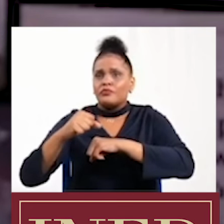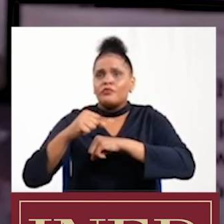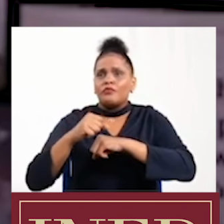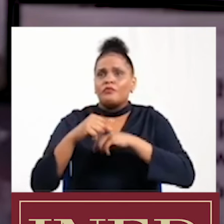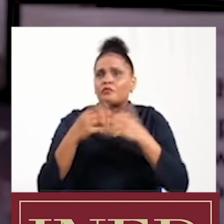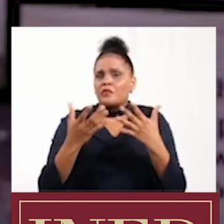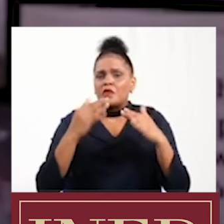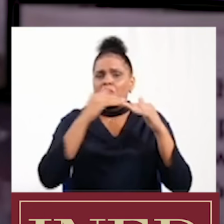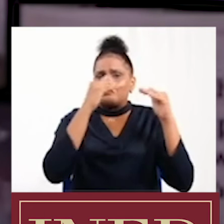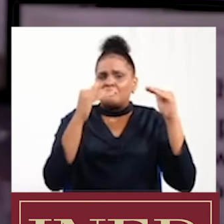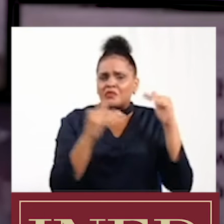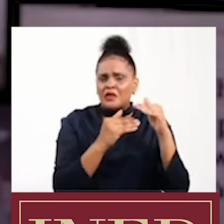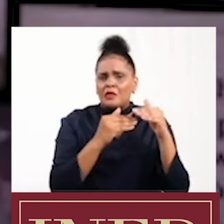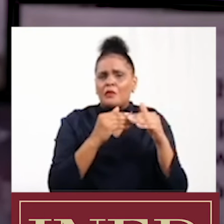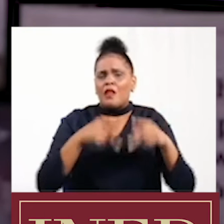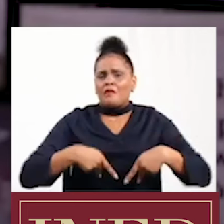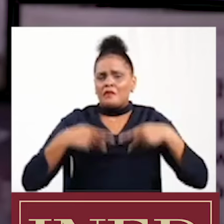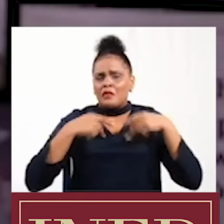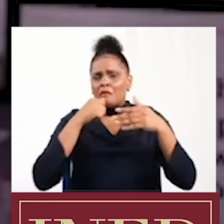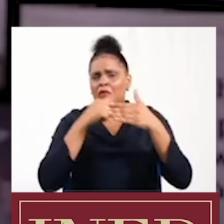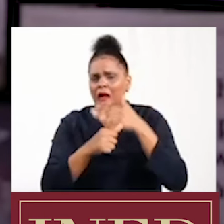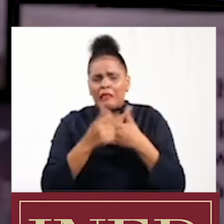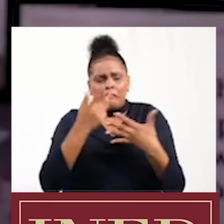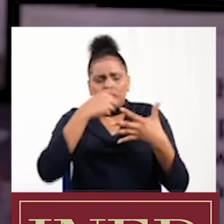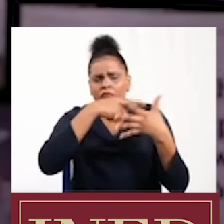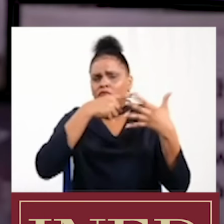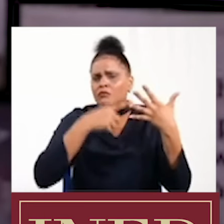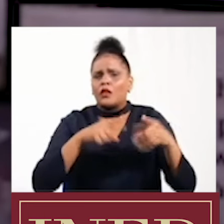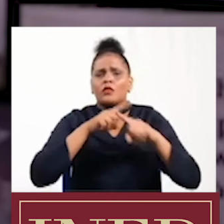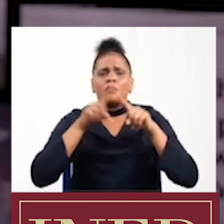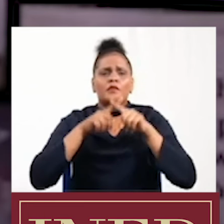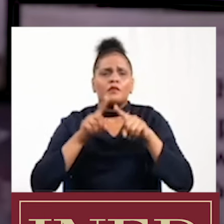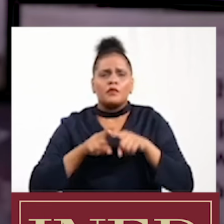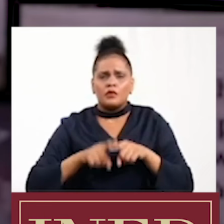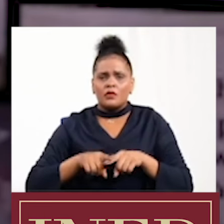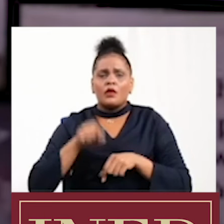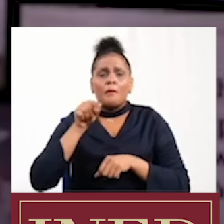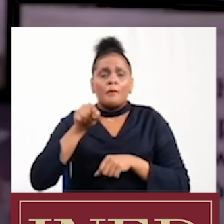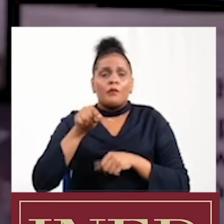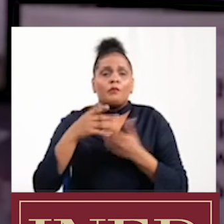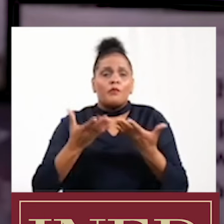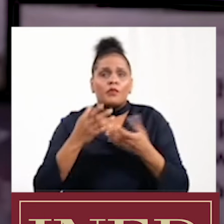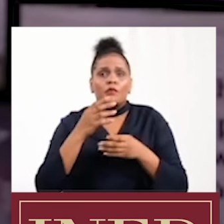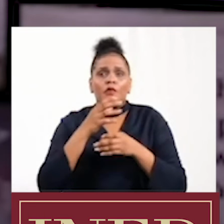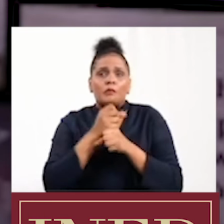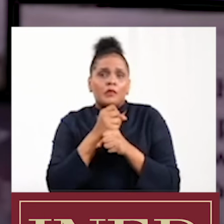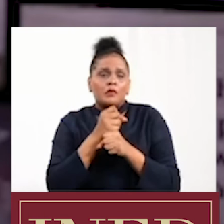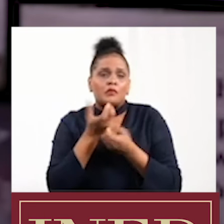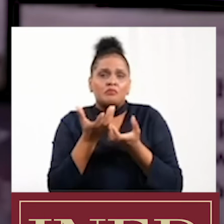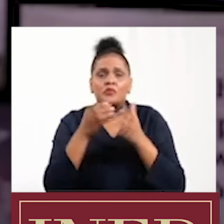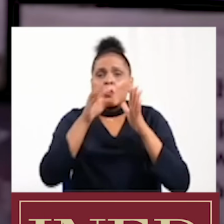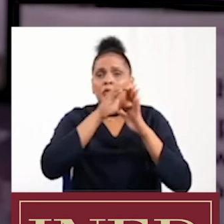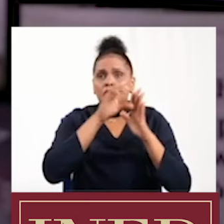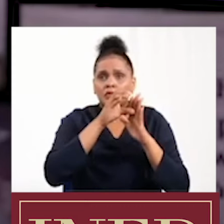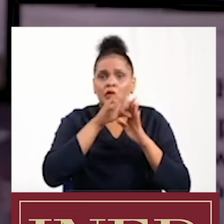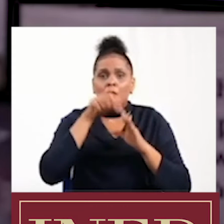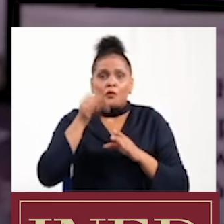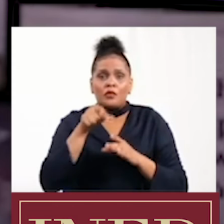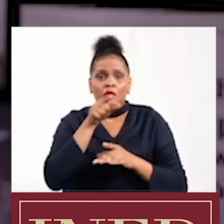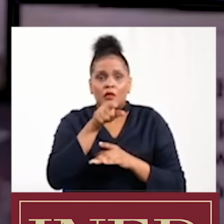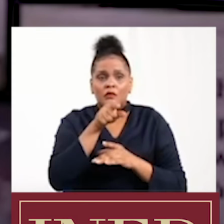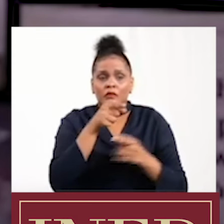o inmiscuirse en su vida privada y esas son cuestiones que muchas veces han sido naturalizadas en un contexto además en el que la violencia